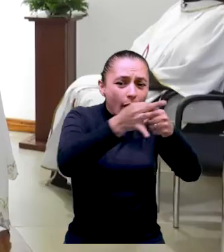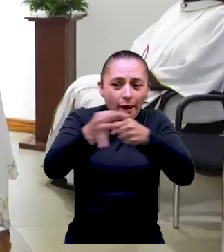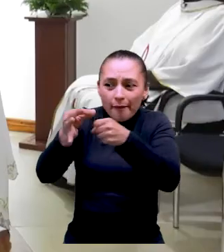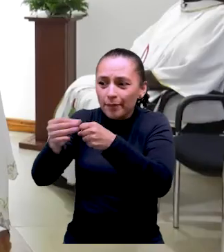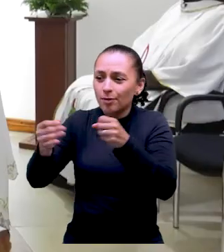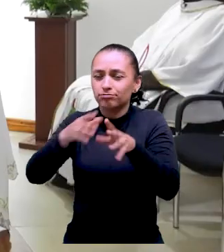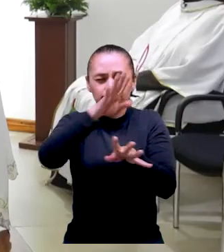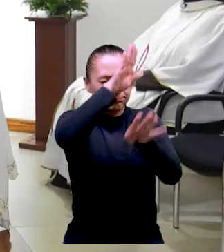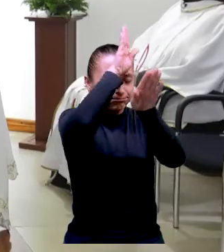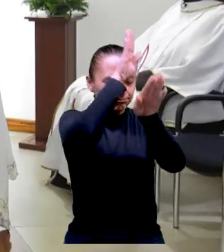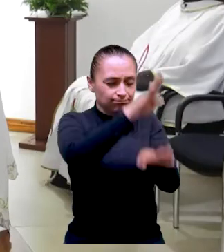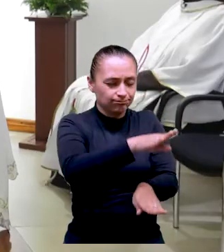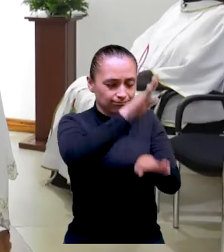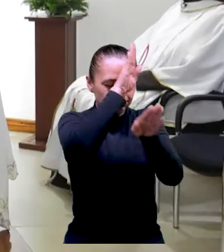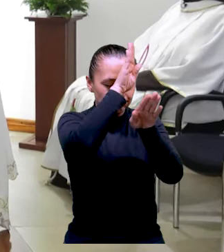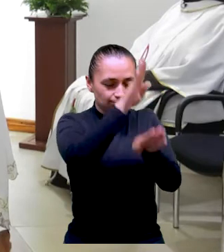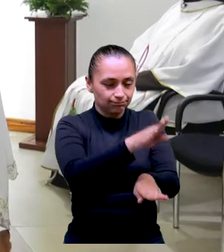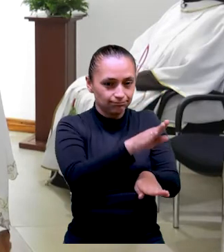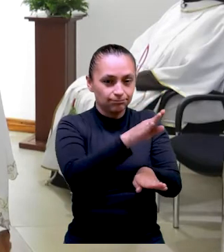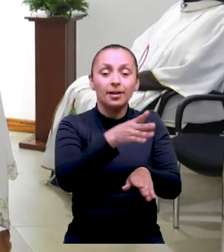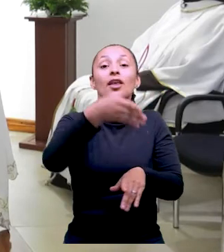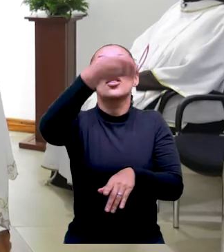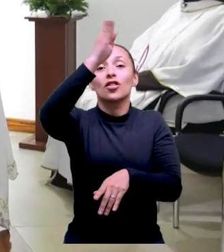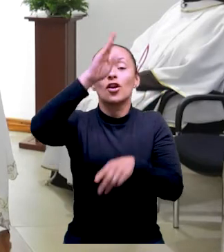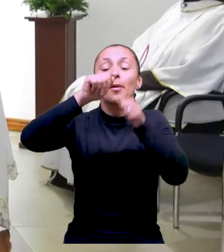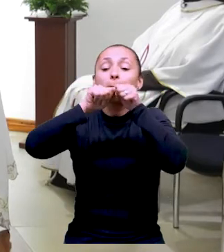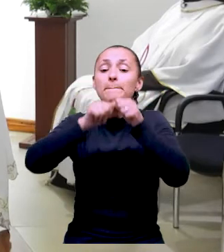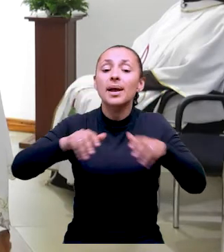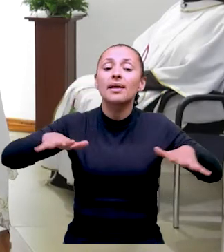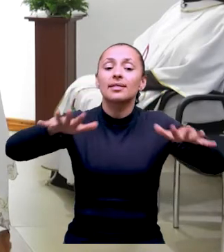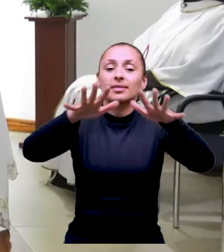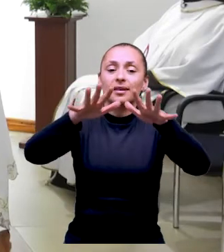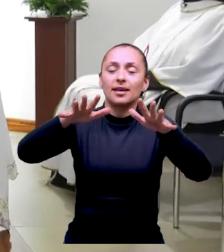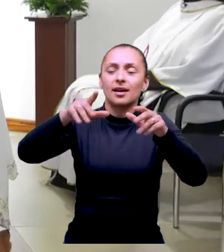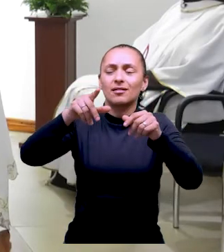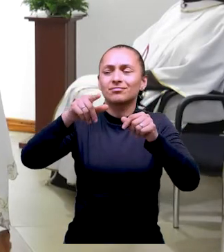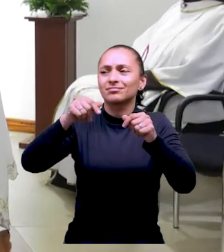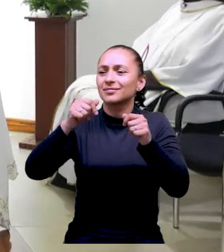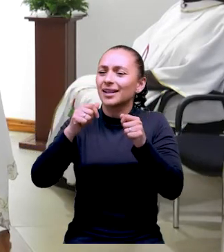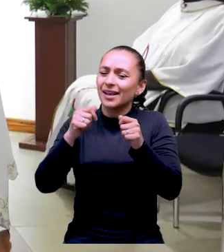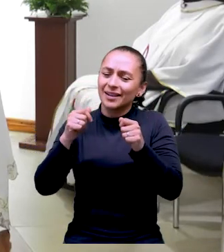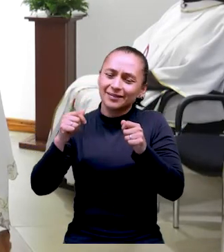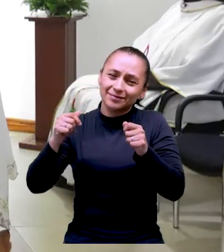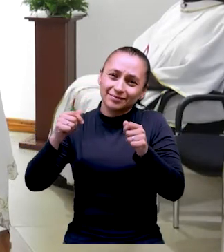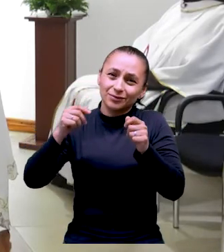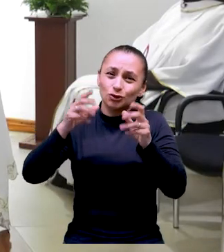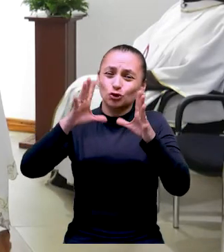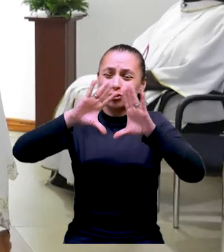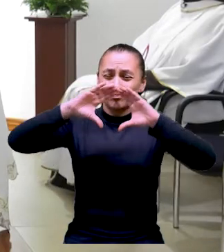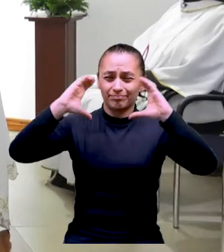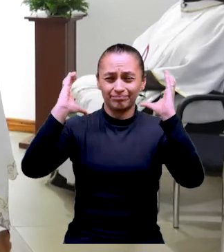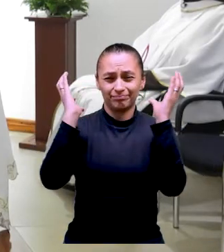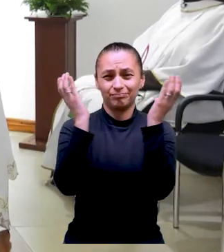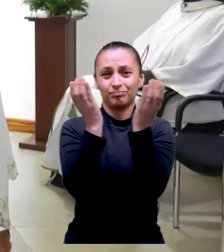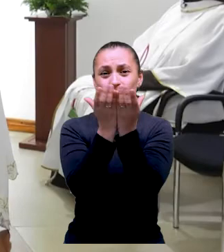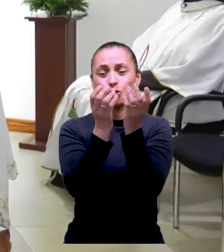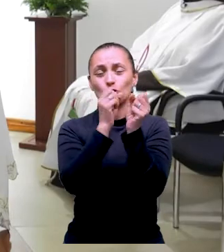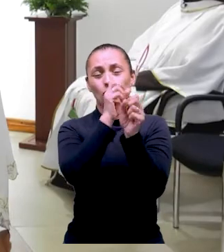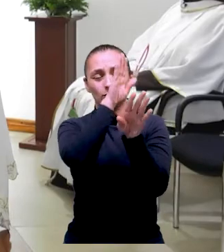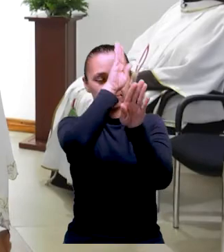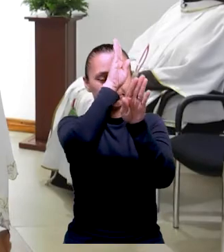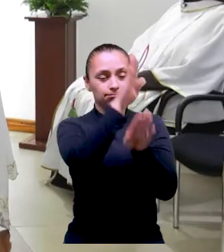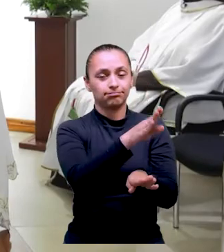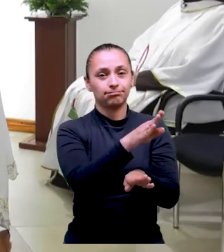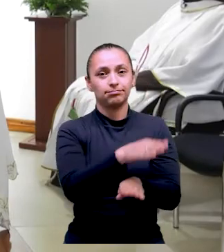que te alaben los pueblos que todos los pueblos de alavés que dios nos bendiga que le teman todos los